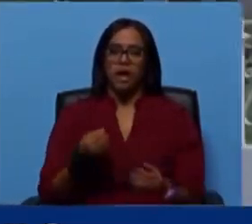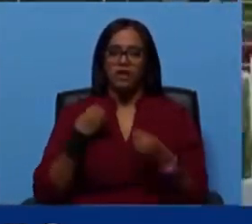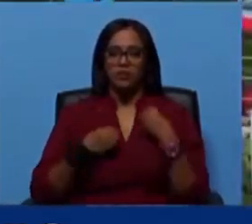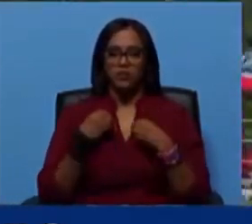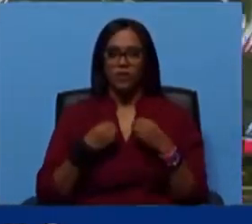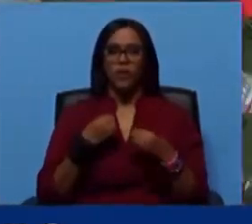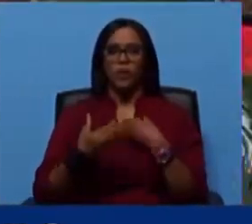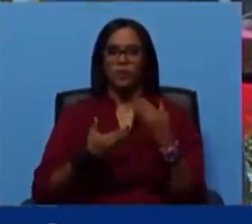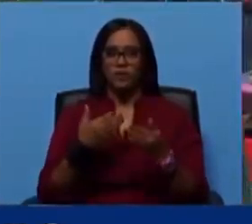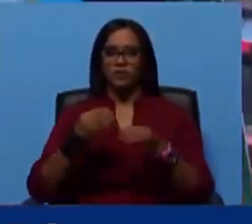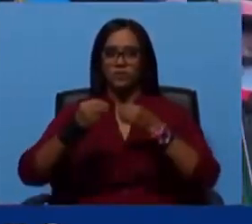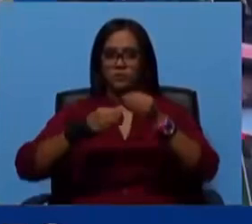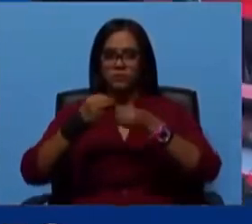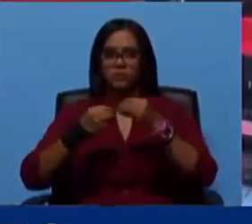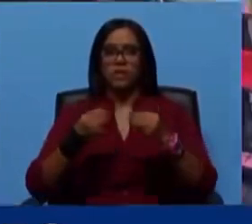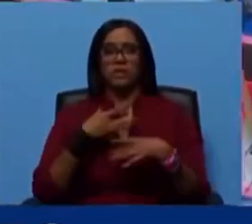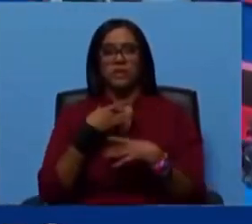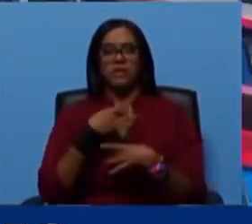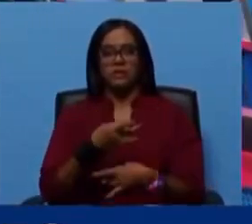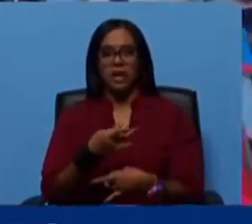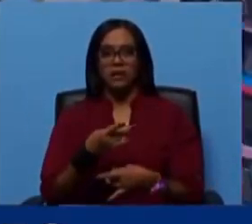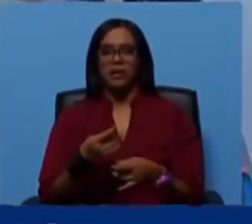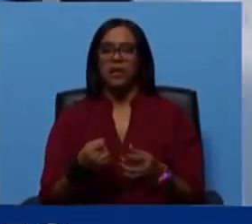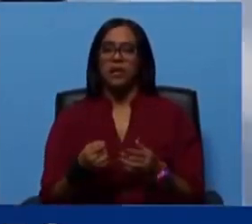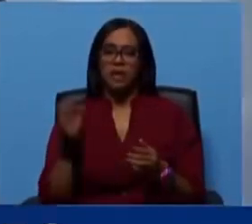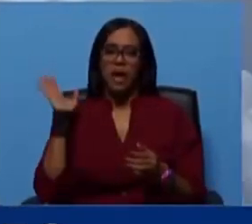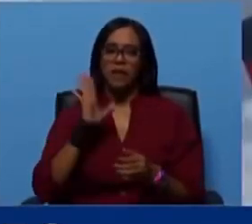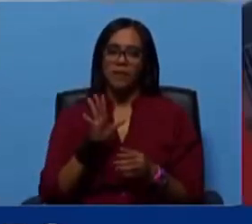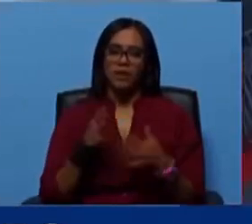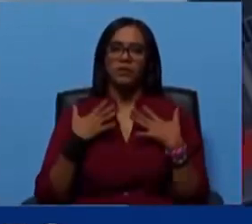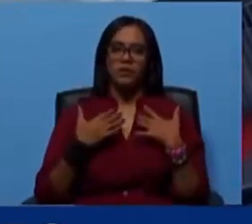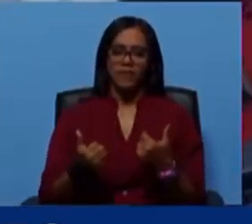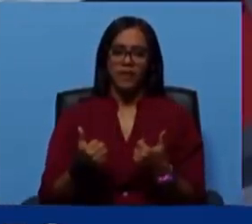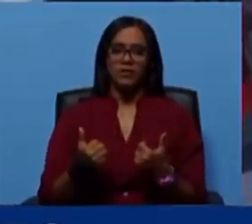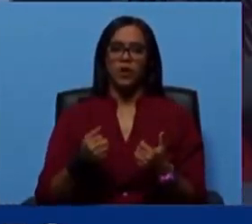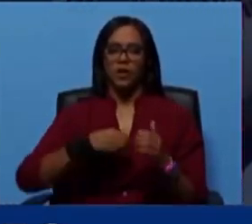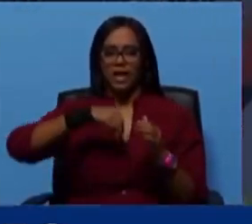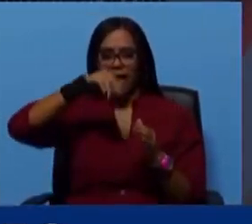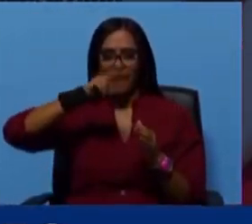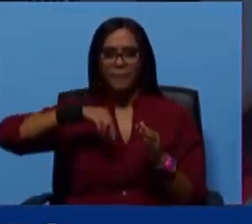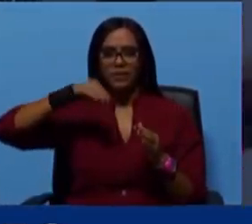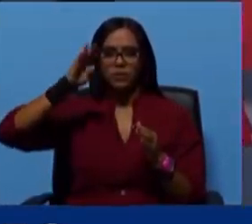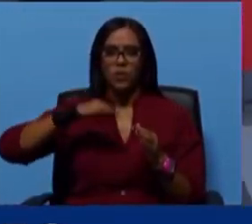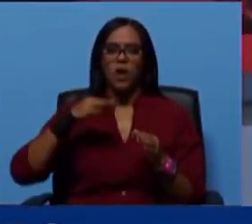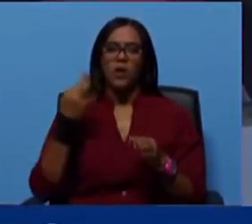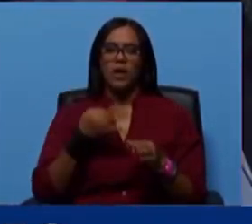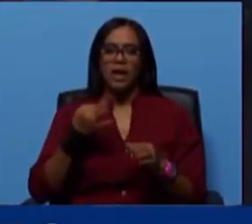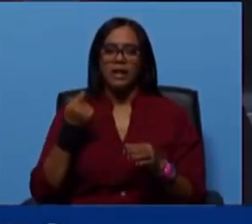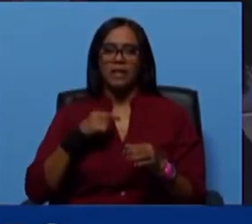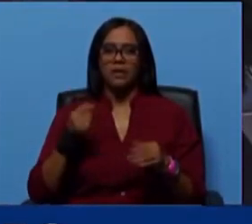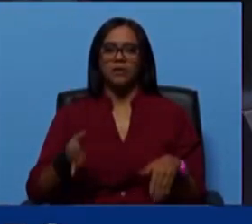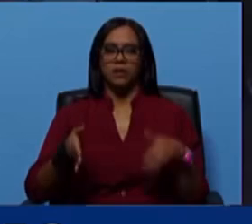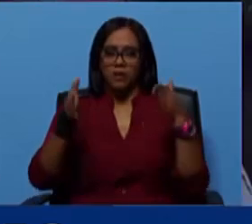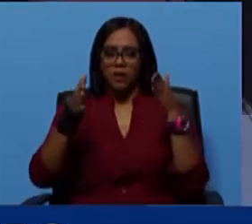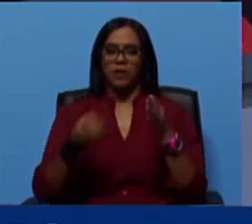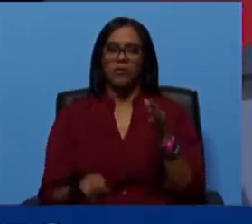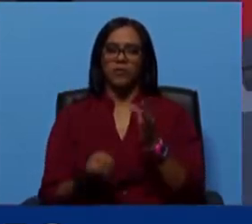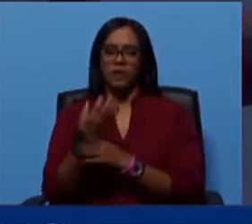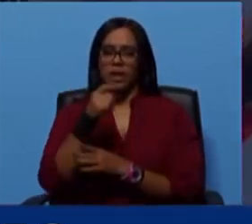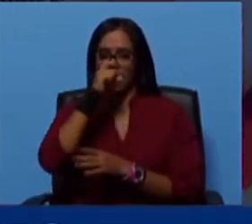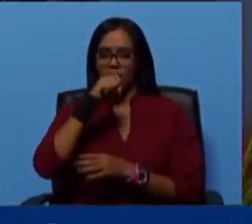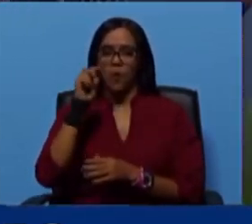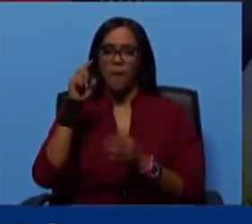de renovación bastante interesante, que ha venido rescatando lo que es la pintura original que tenían estas edificaciones cuando fueron inauguradas en el año